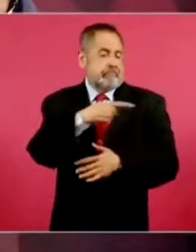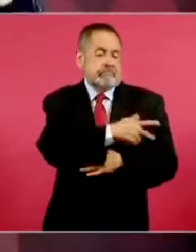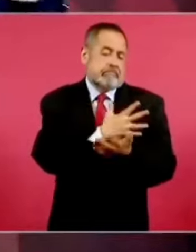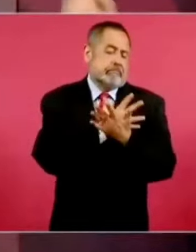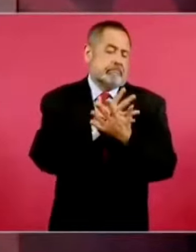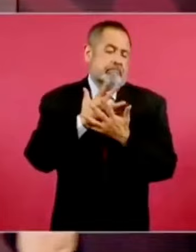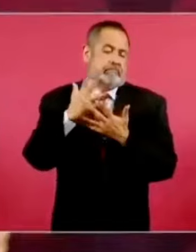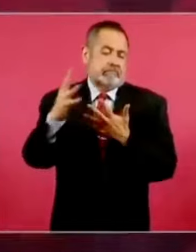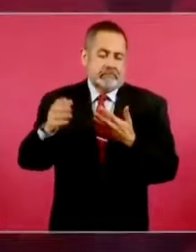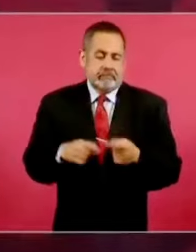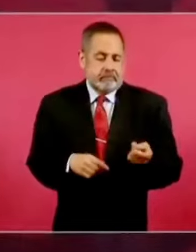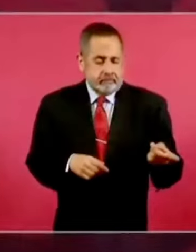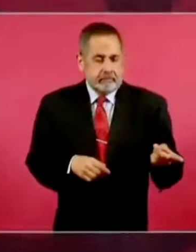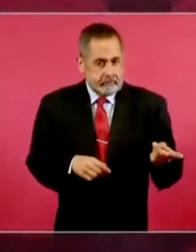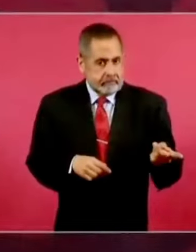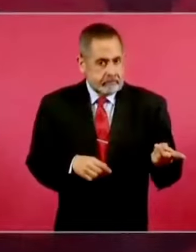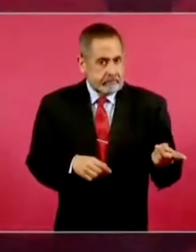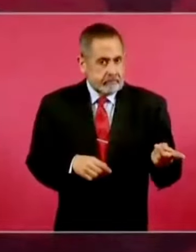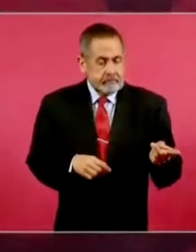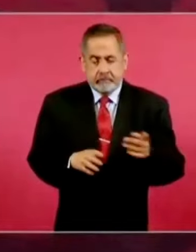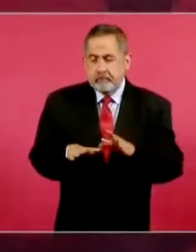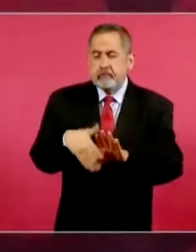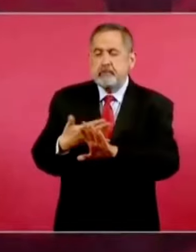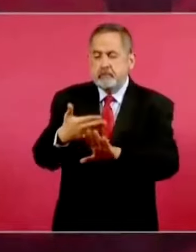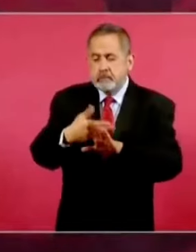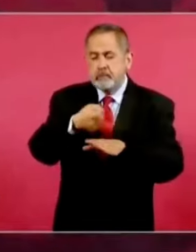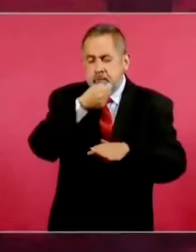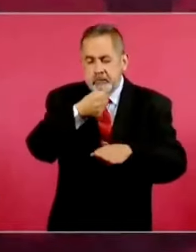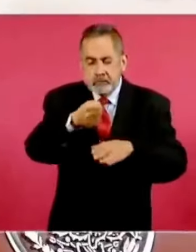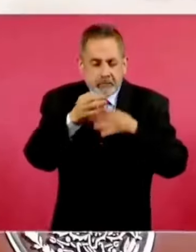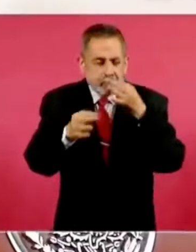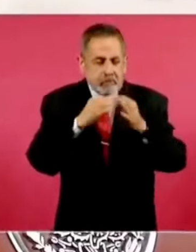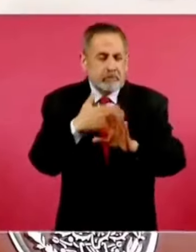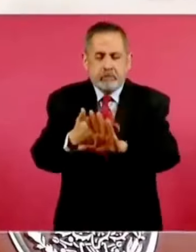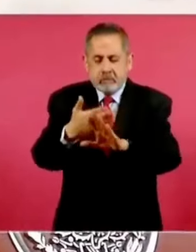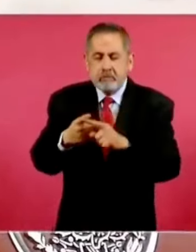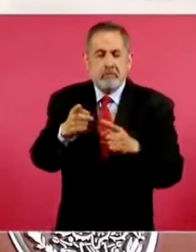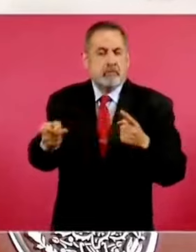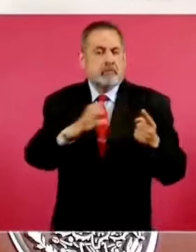el agravio a periodistas, a candidatos,